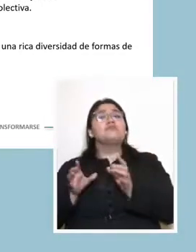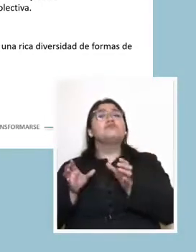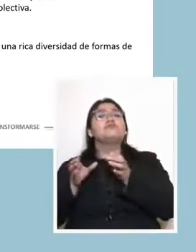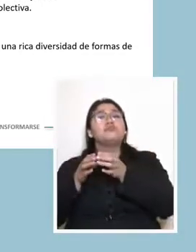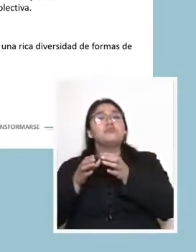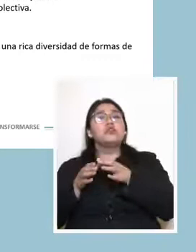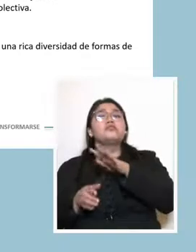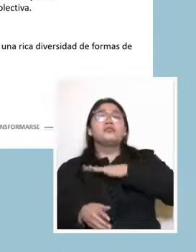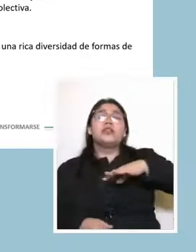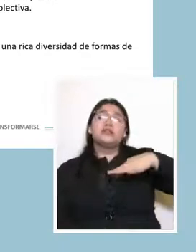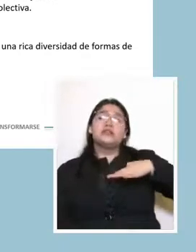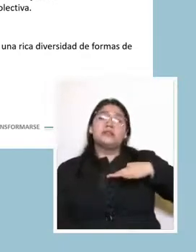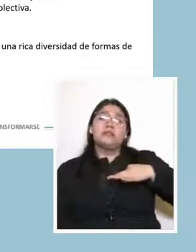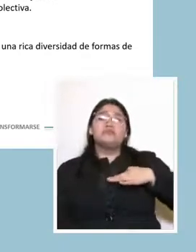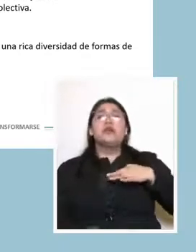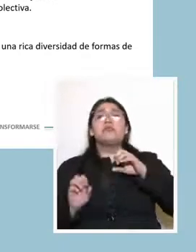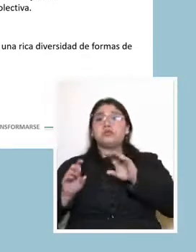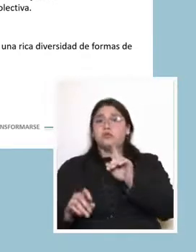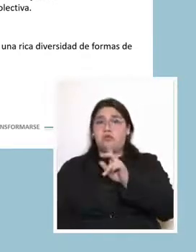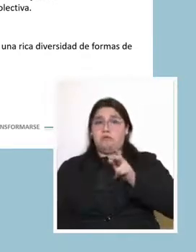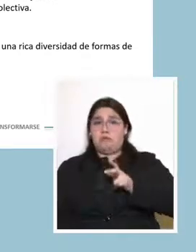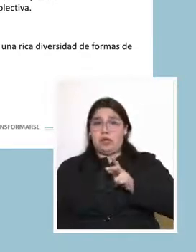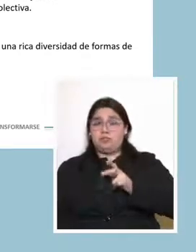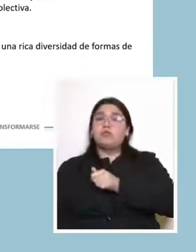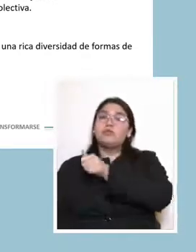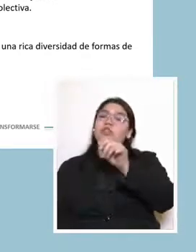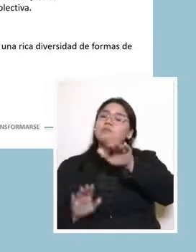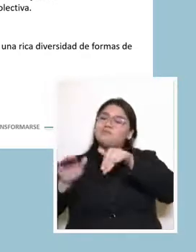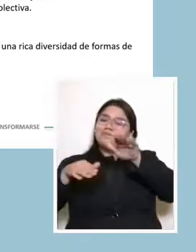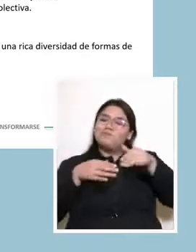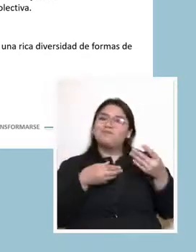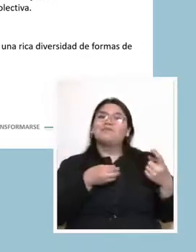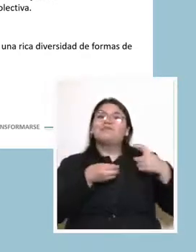formal, estamos todos convocados e interpelados por este informe.